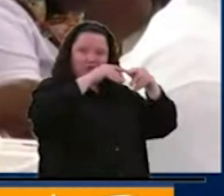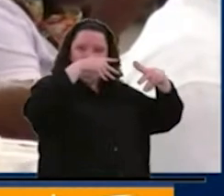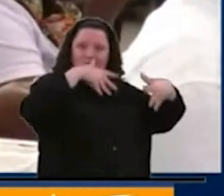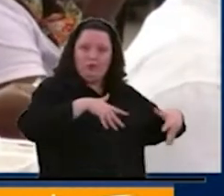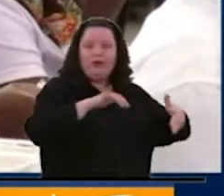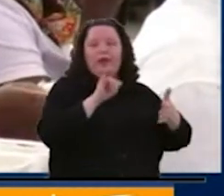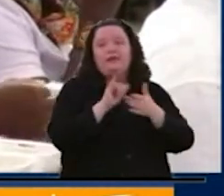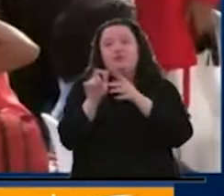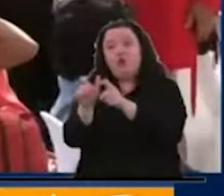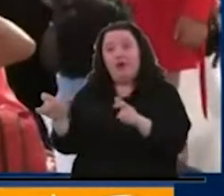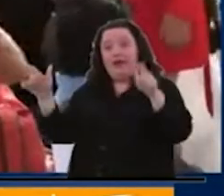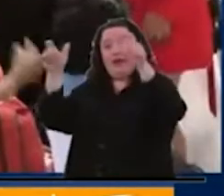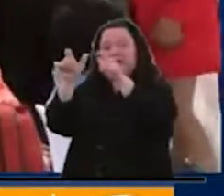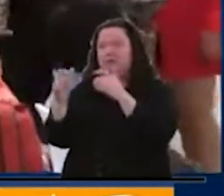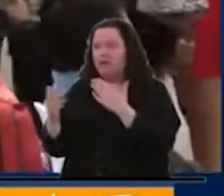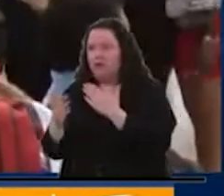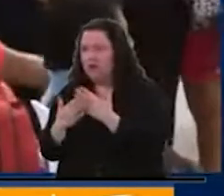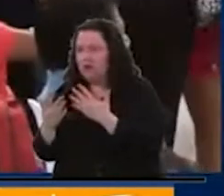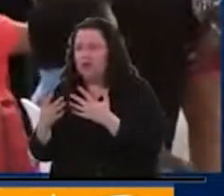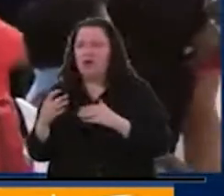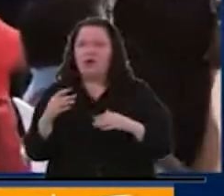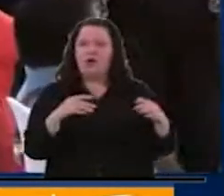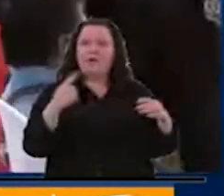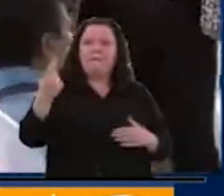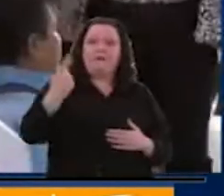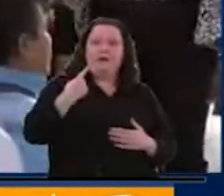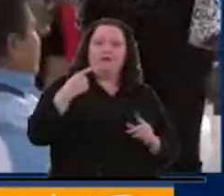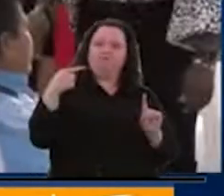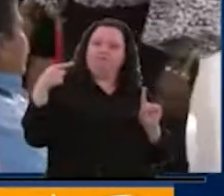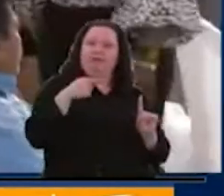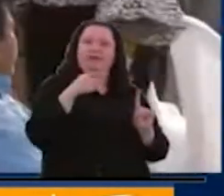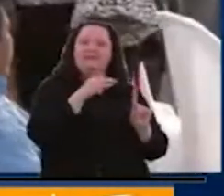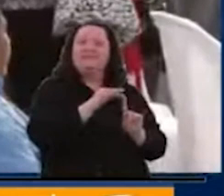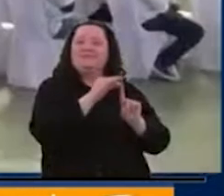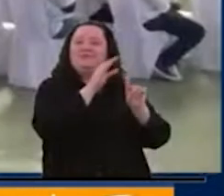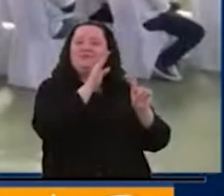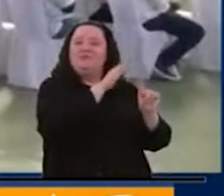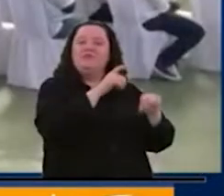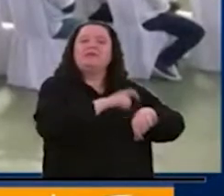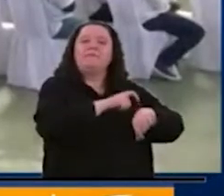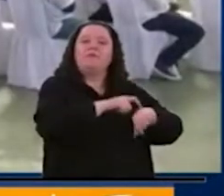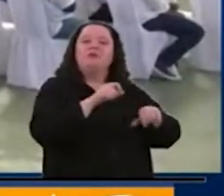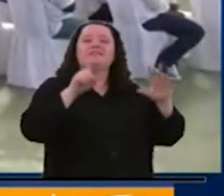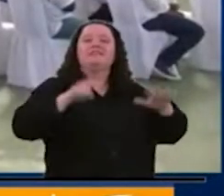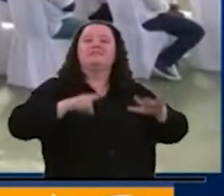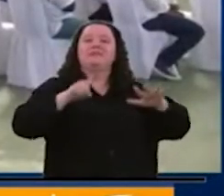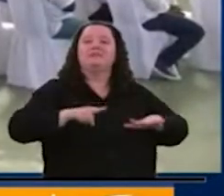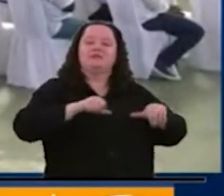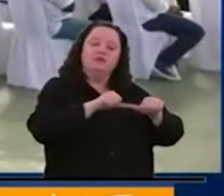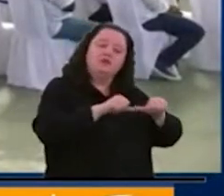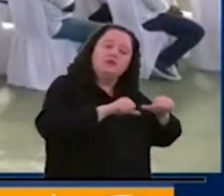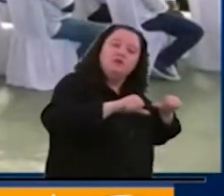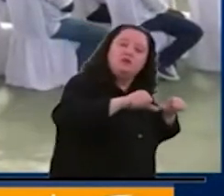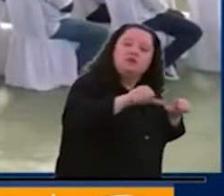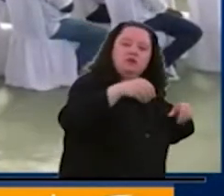para eso el Congreso le dio un mandato especial al presidente, un tiempo de seis meses